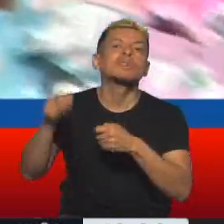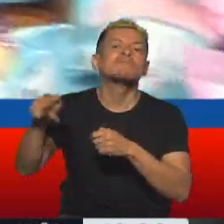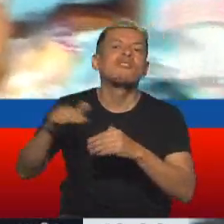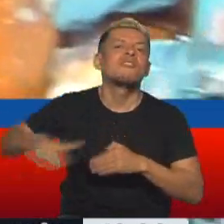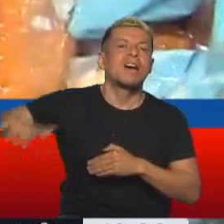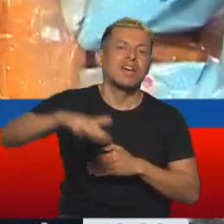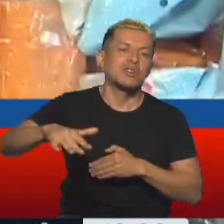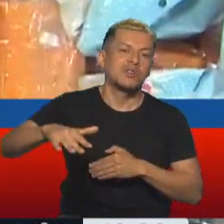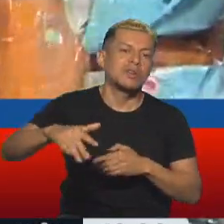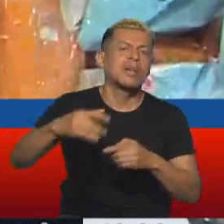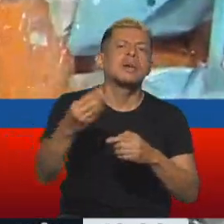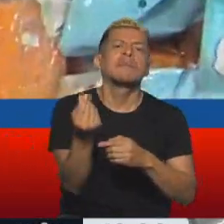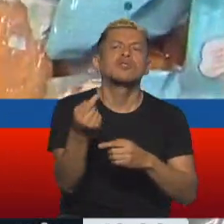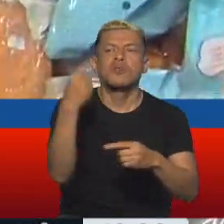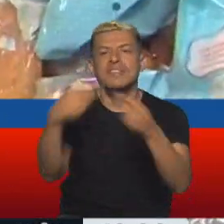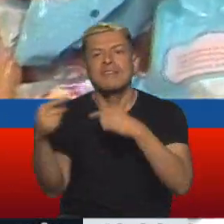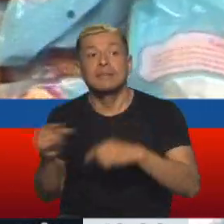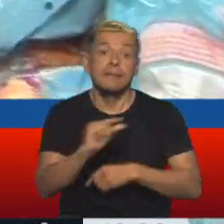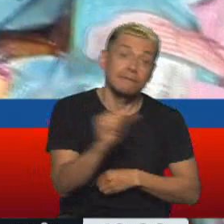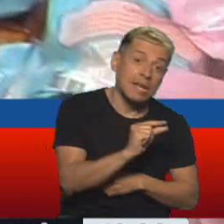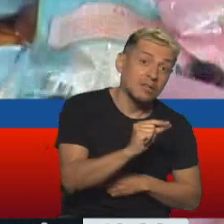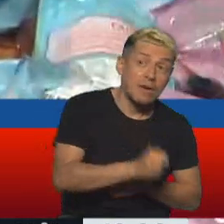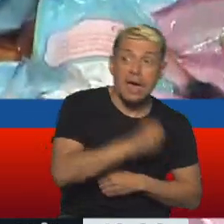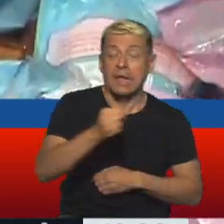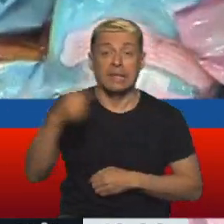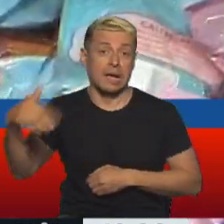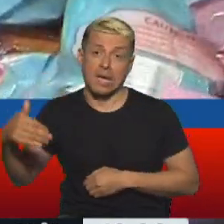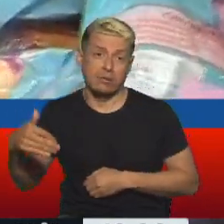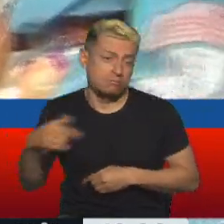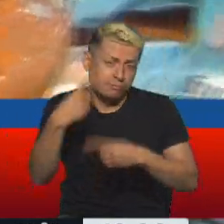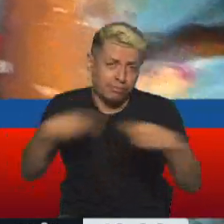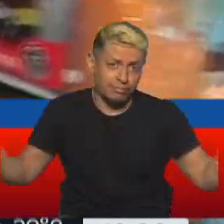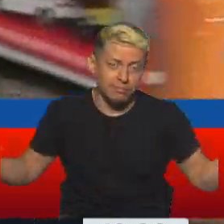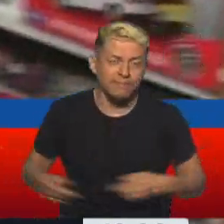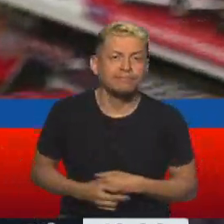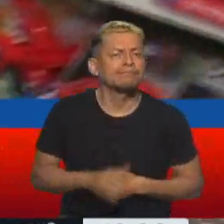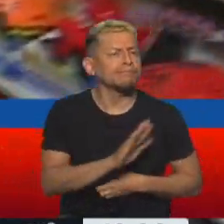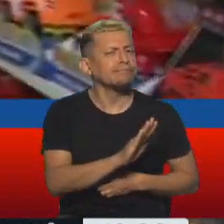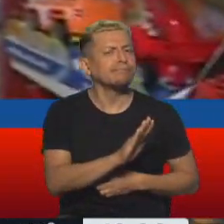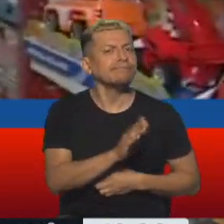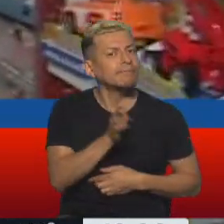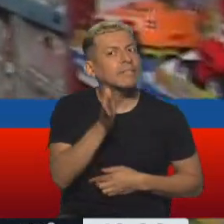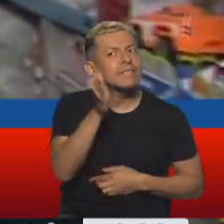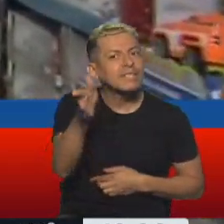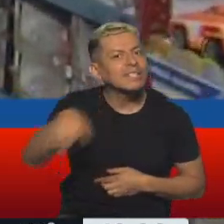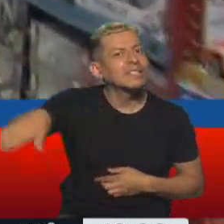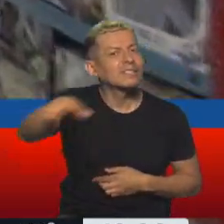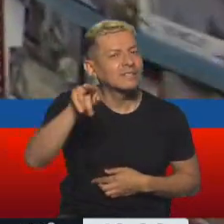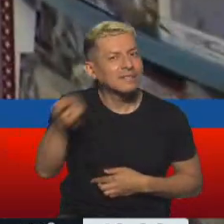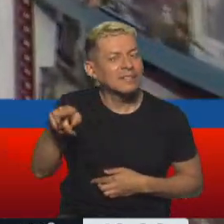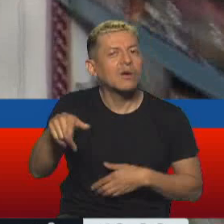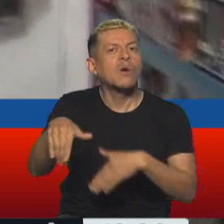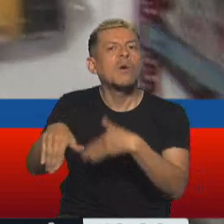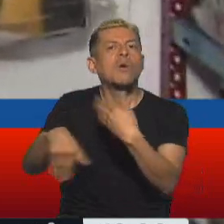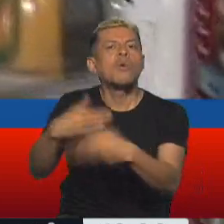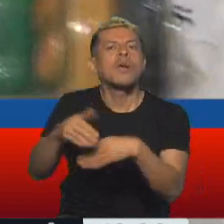tener todo tipo de precios, desde lo más económico hasta lo más caro. Silvia, si te parece, vamos hacia aquel lugar donde están los juegos de mesa